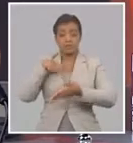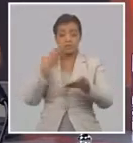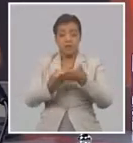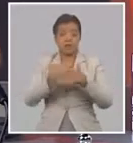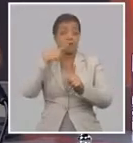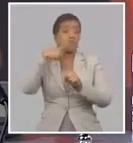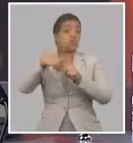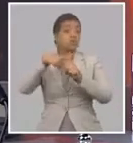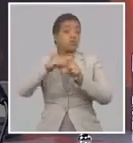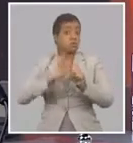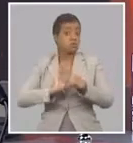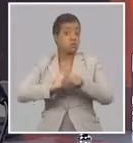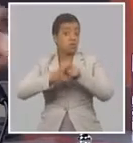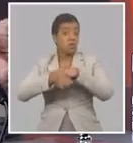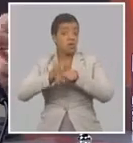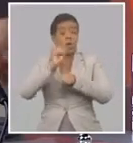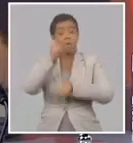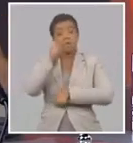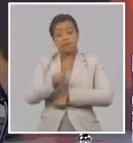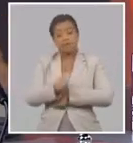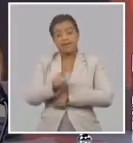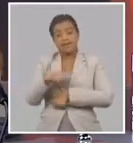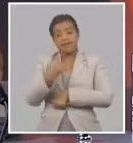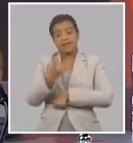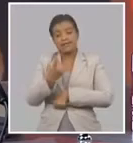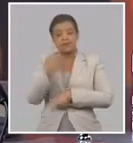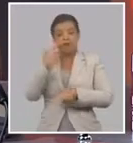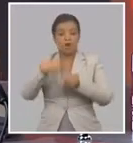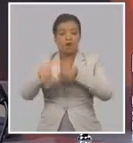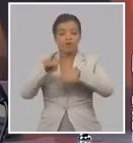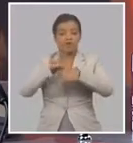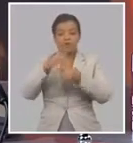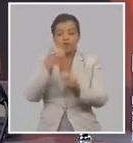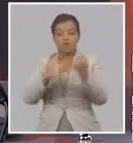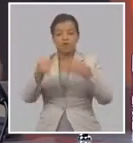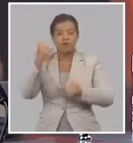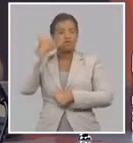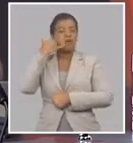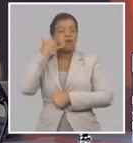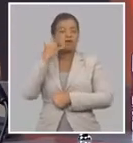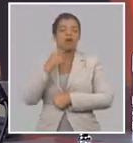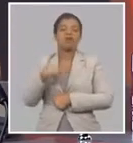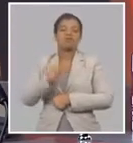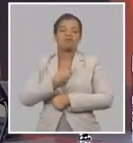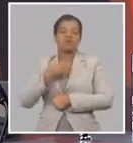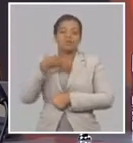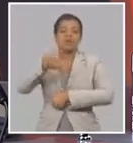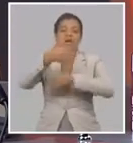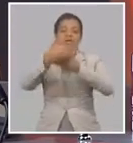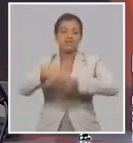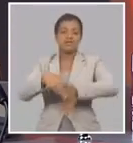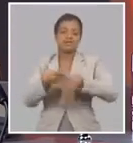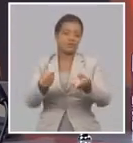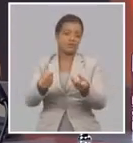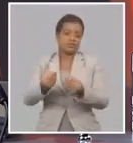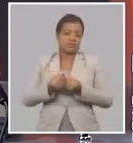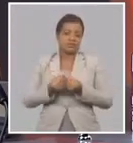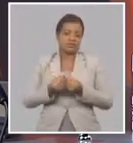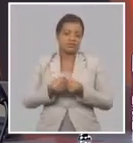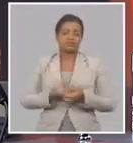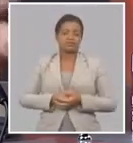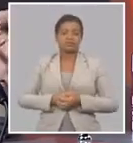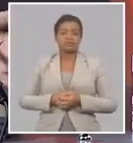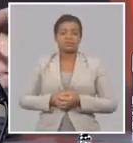persona haya que localizarla por otros requerimientos salvo en el territorio nacional se trabajaría con esta información que desde el pasajero en el aeropuerto